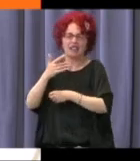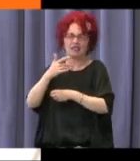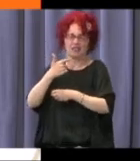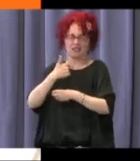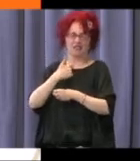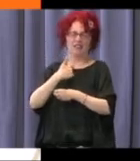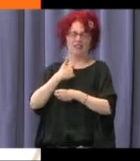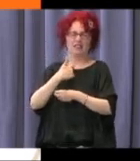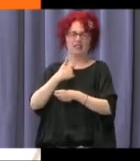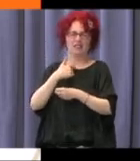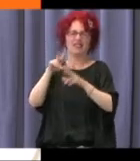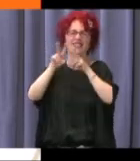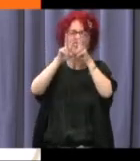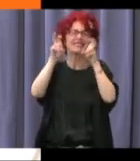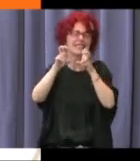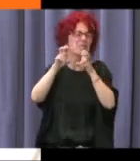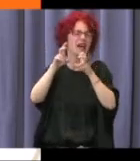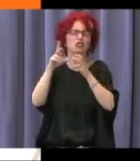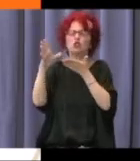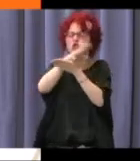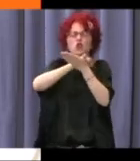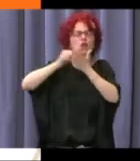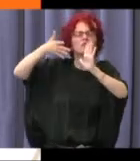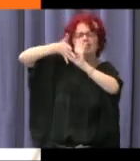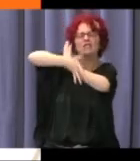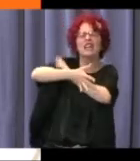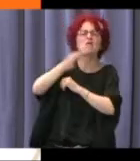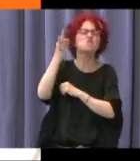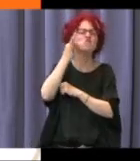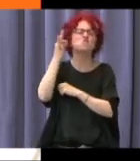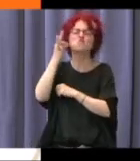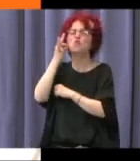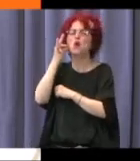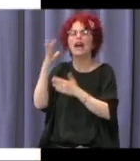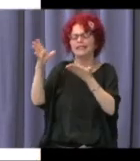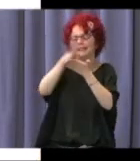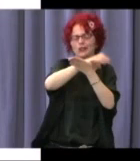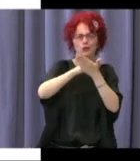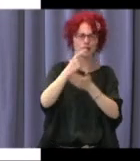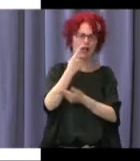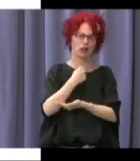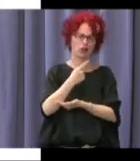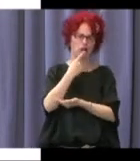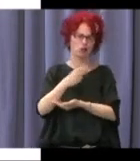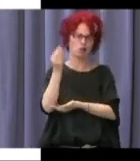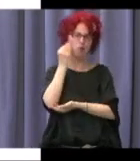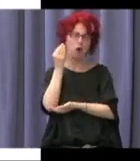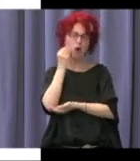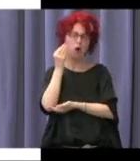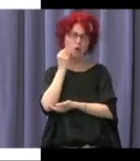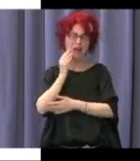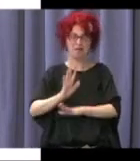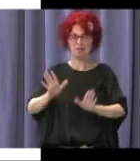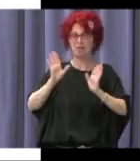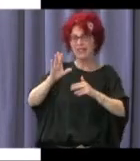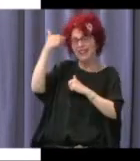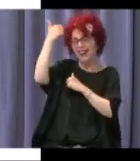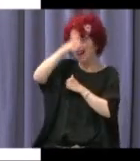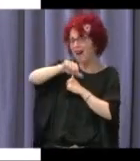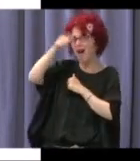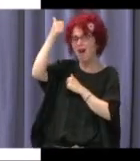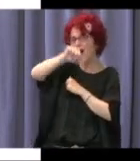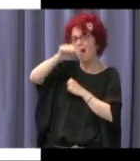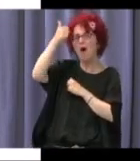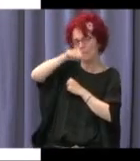el tópico de la rubia tonta y para decir que todas las mujeres son tontas, contándole un chiste el viernes. Pero es que para los hombres están también